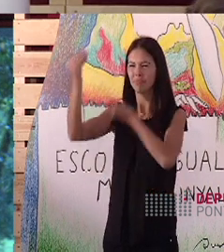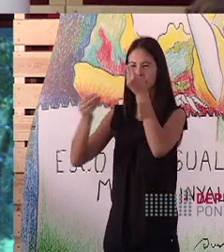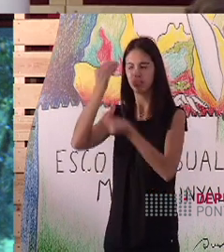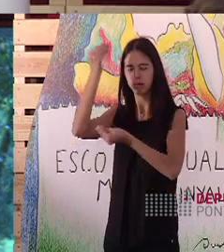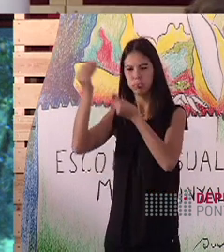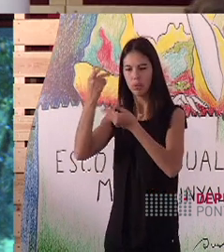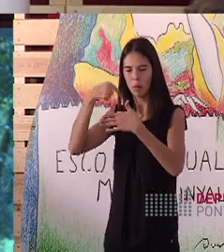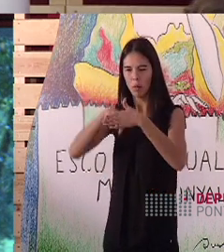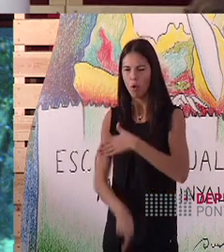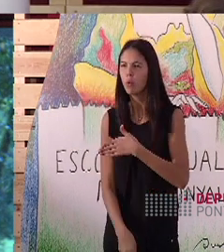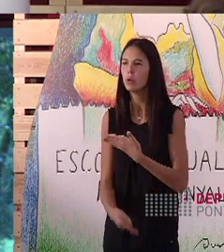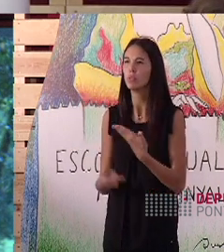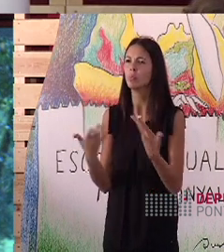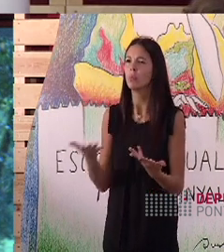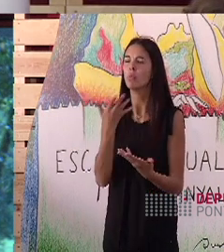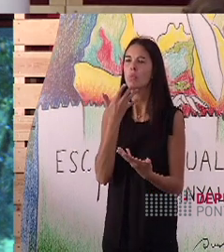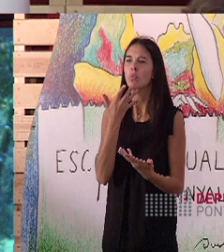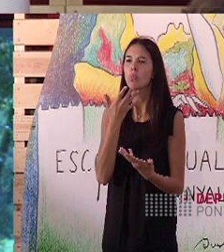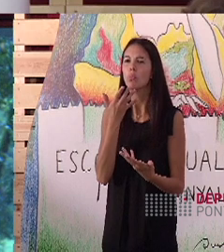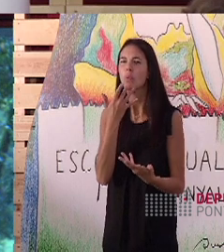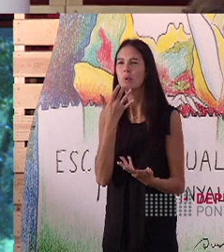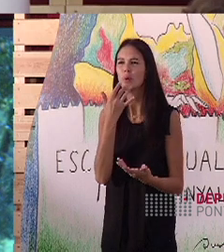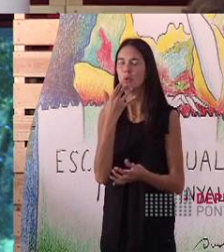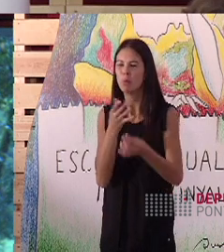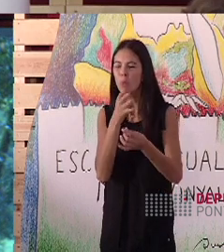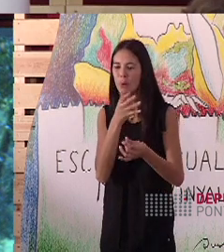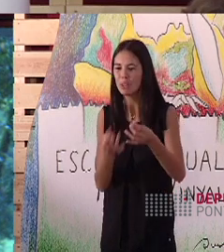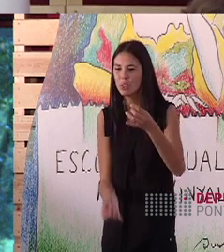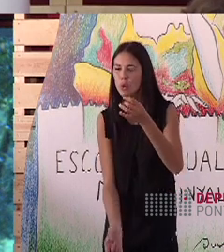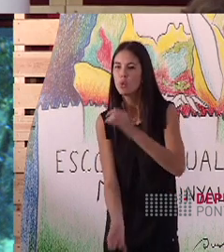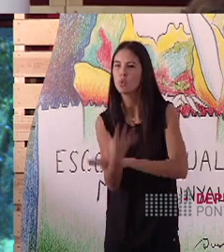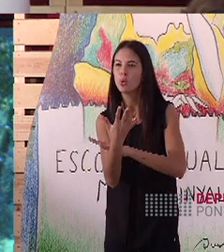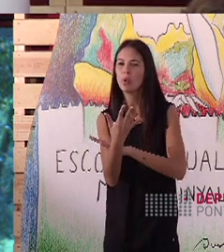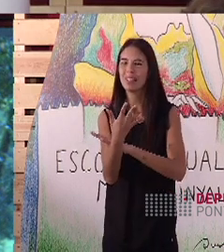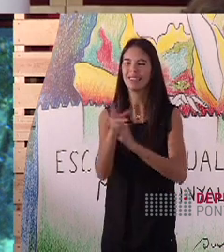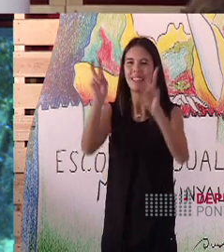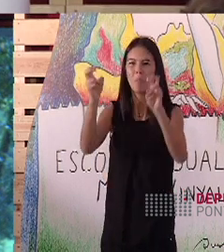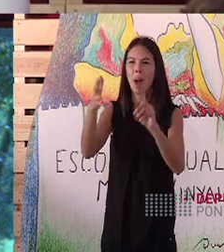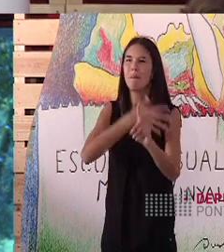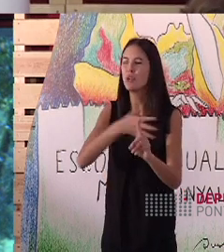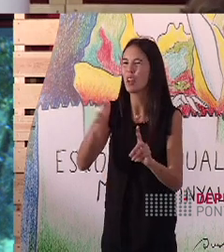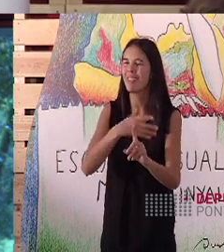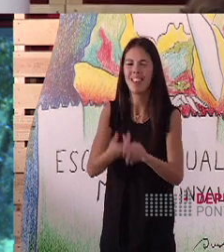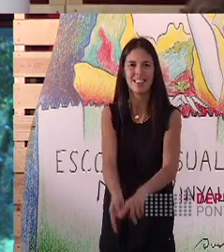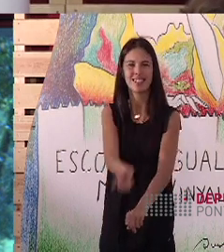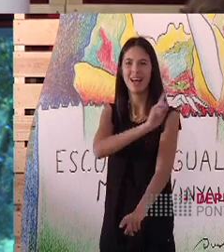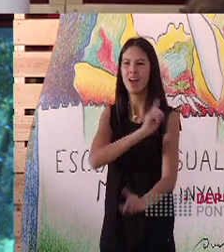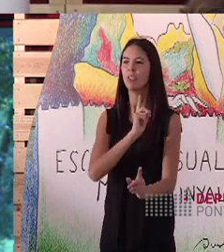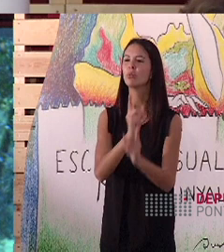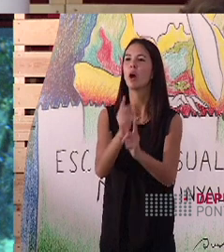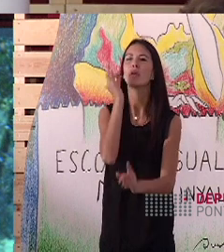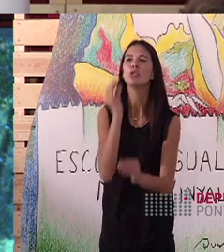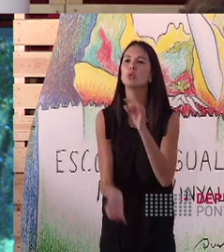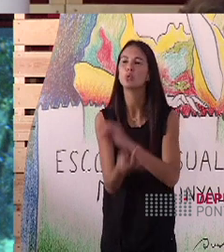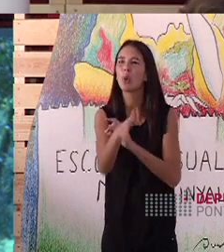profundas de cales son o cerme donde nace esta violencia suprema contra as